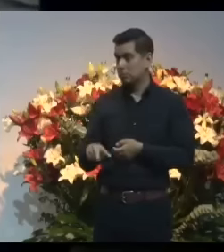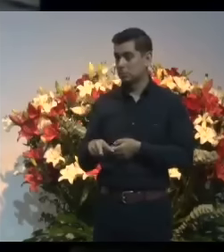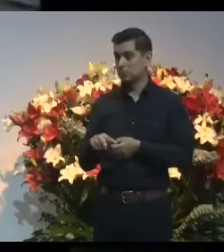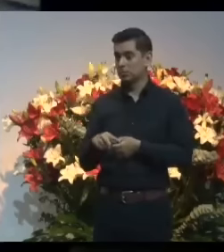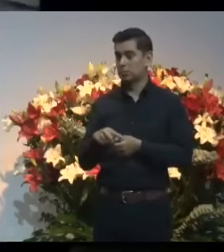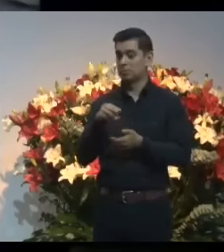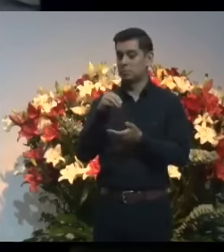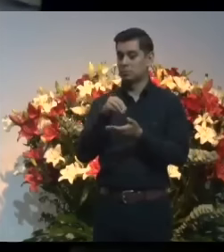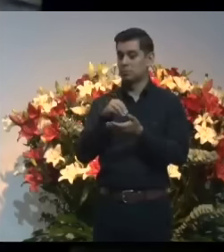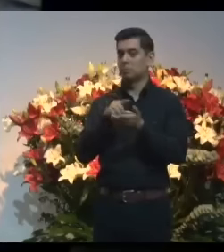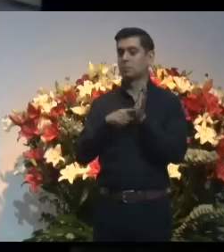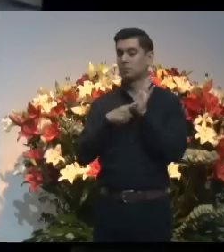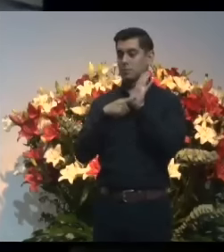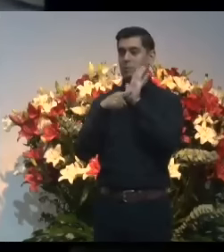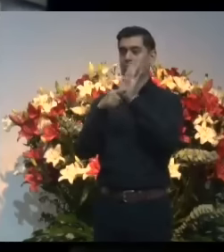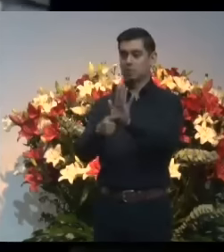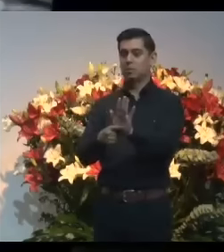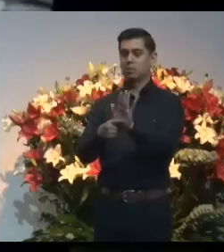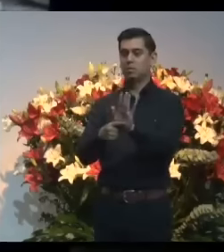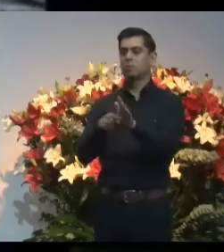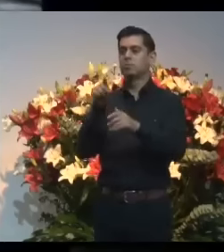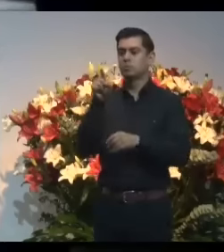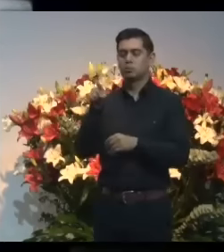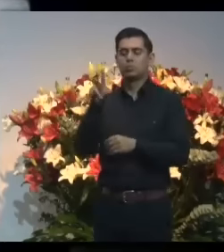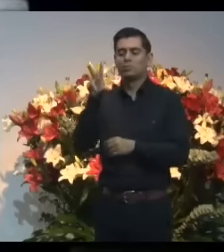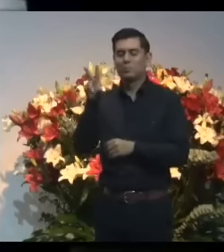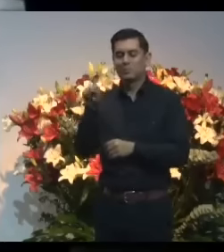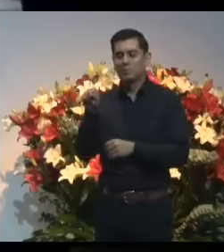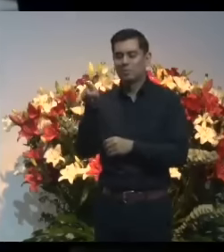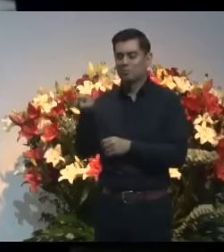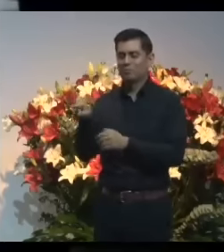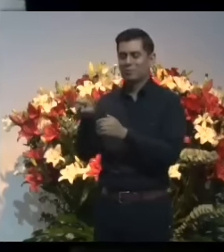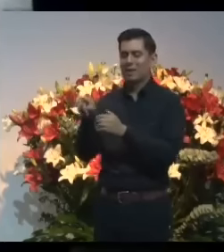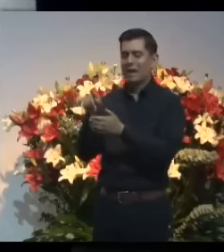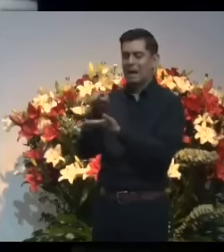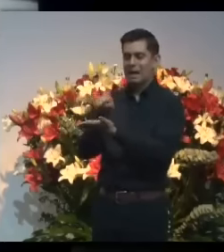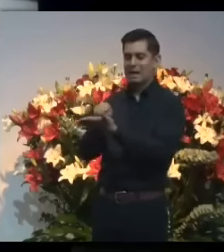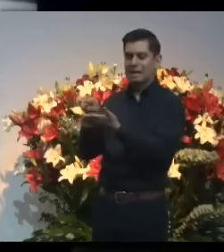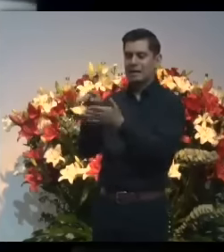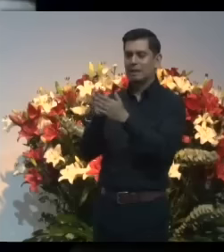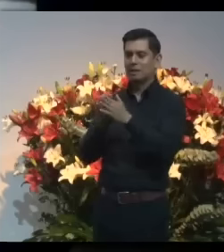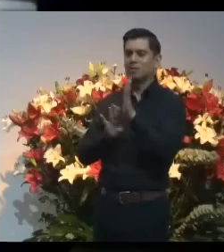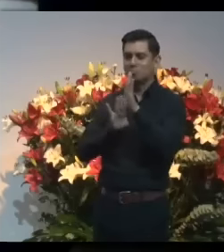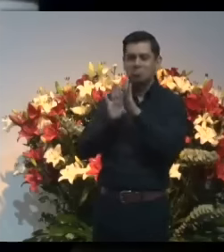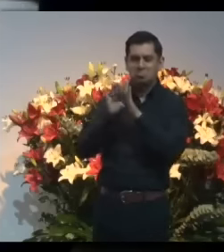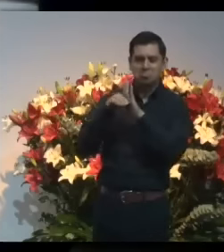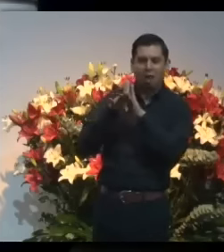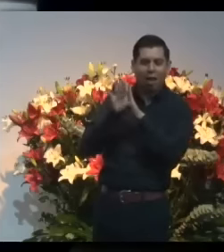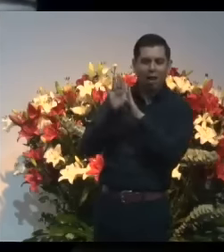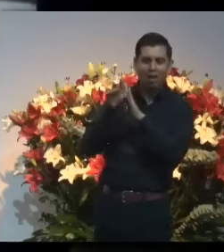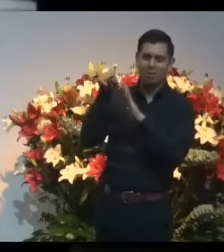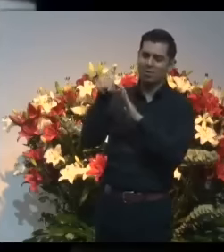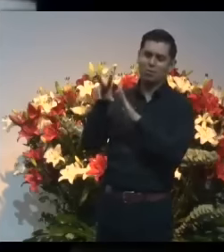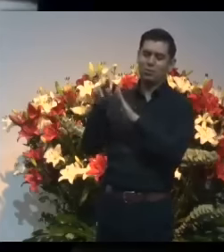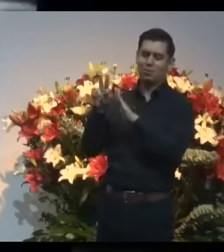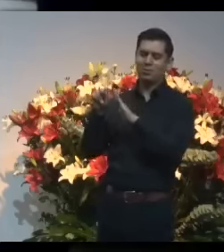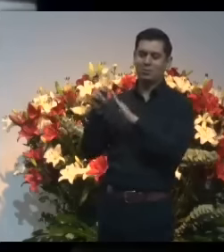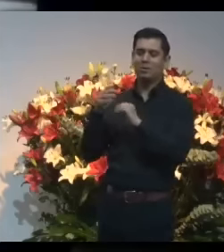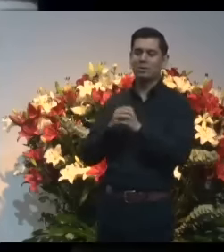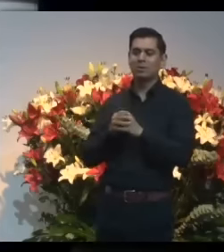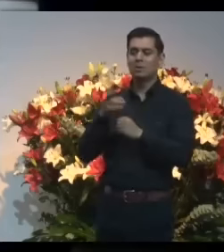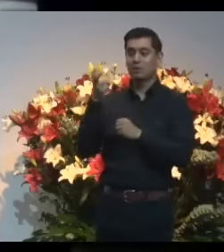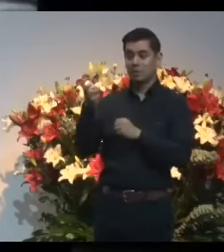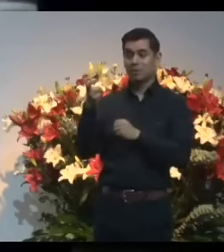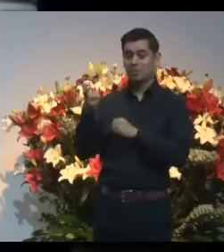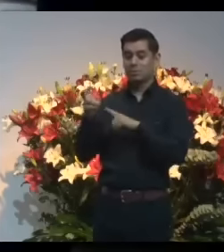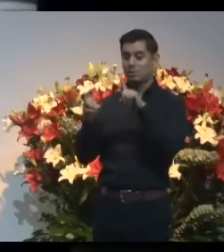en las propuestas y no te crea las encuestas. La verdad es que no estamos a la diferencia que dicen que estamos. Ellos sí